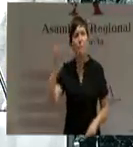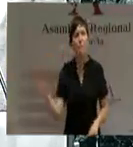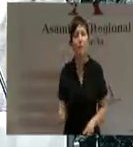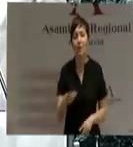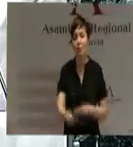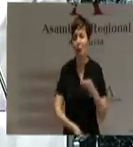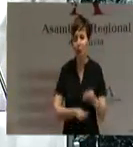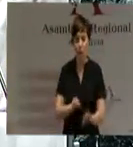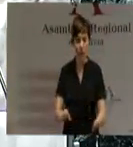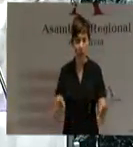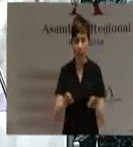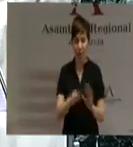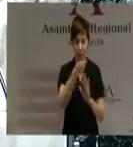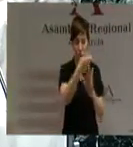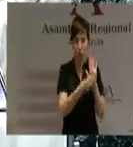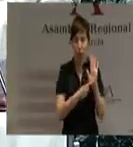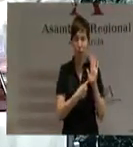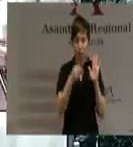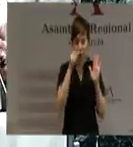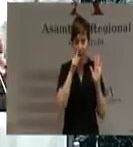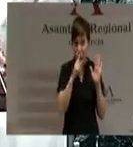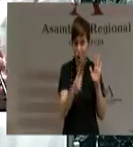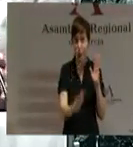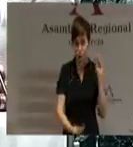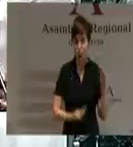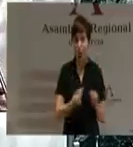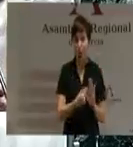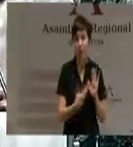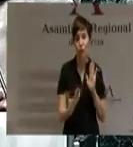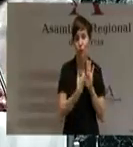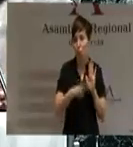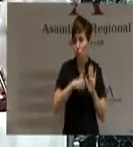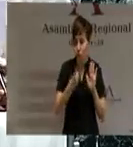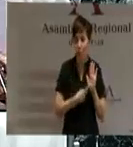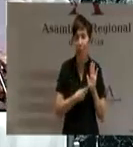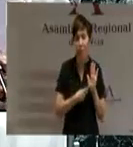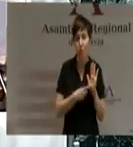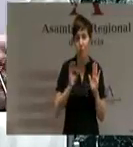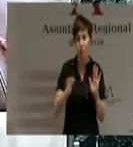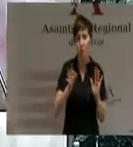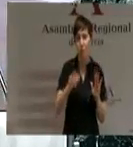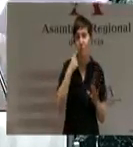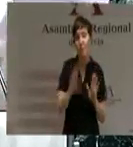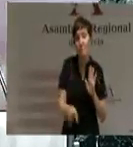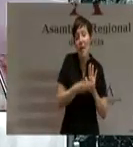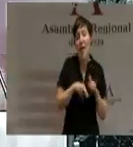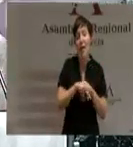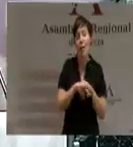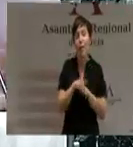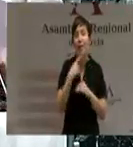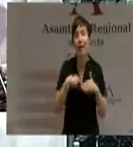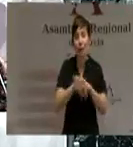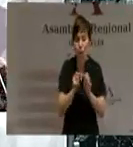año que queda? ¿Va a pagar a los que están esperando la renta básica? ¿Va a añadir recursos adicionales? Dice usted, ha aumentado los